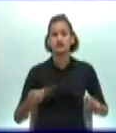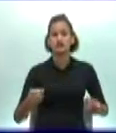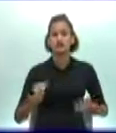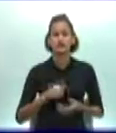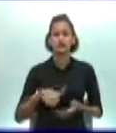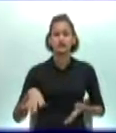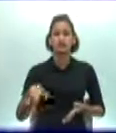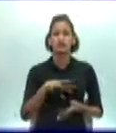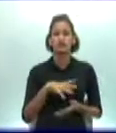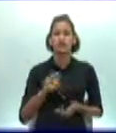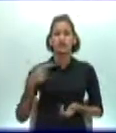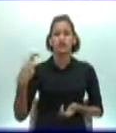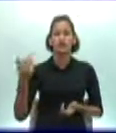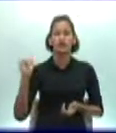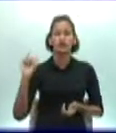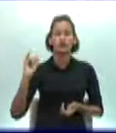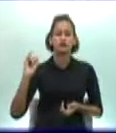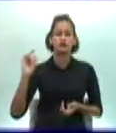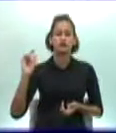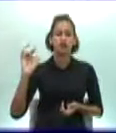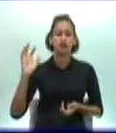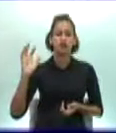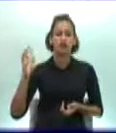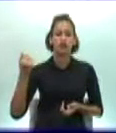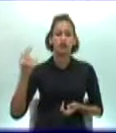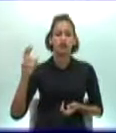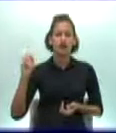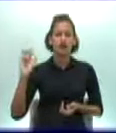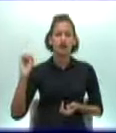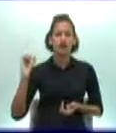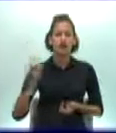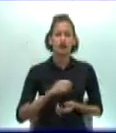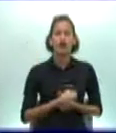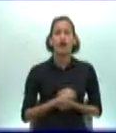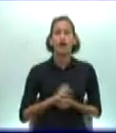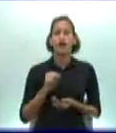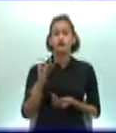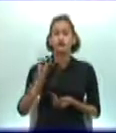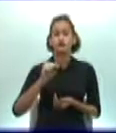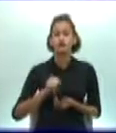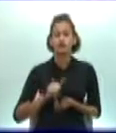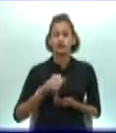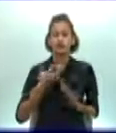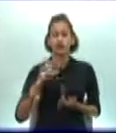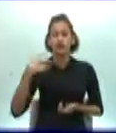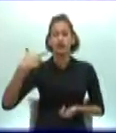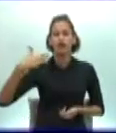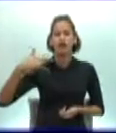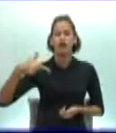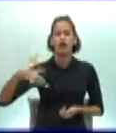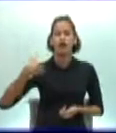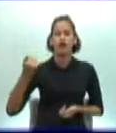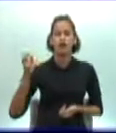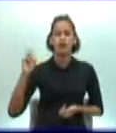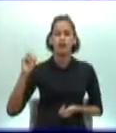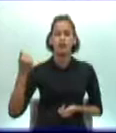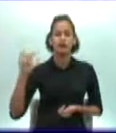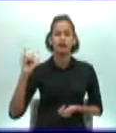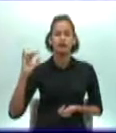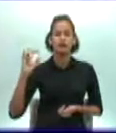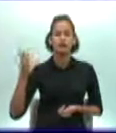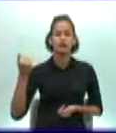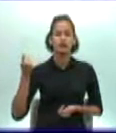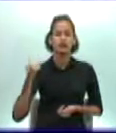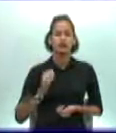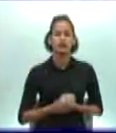Hacia el sur, la tierra más próxima es Jamaica. El estrecho de Colón, de 140 kilómetros